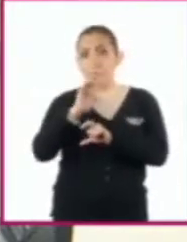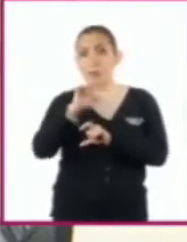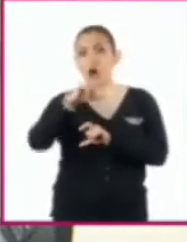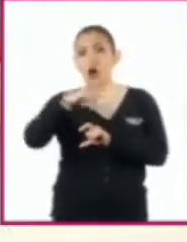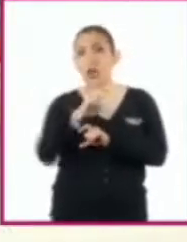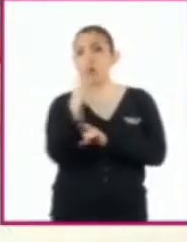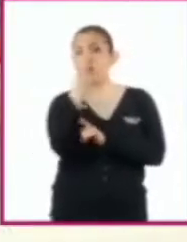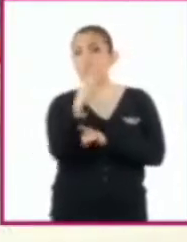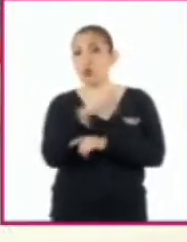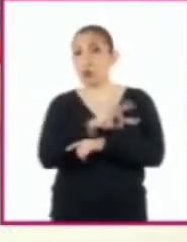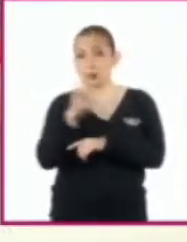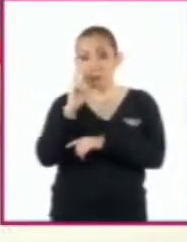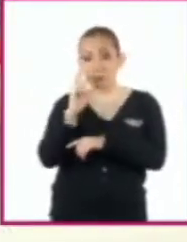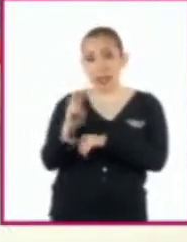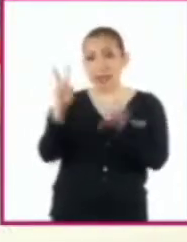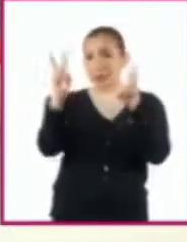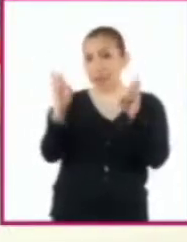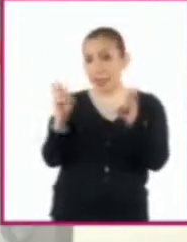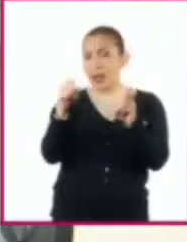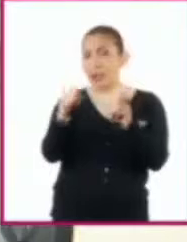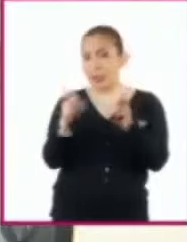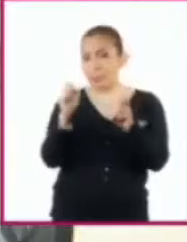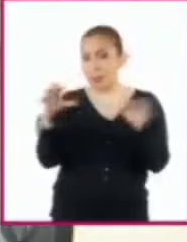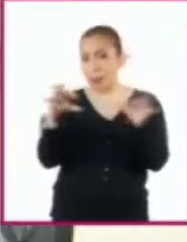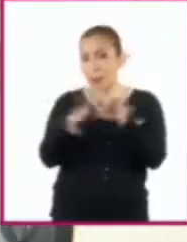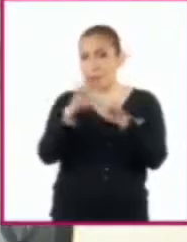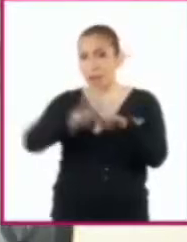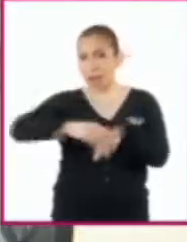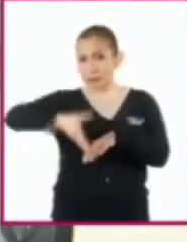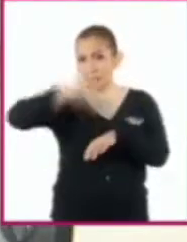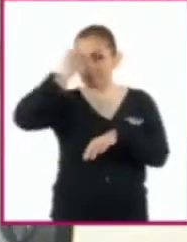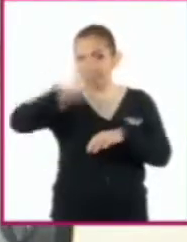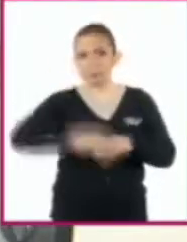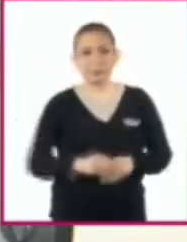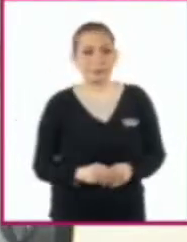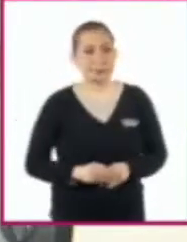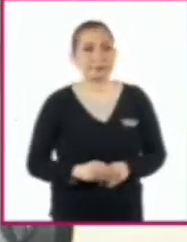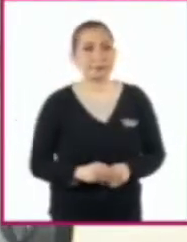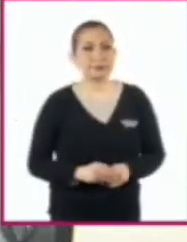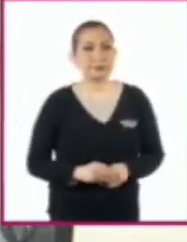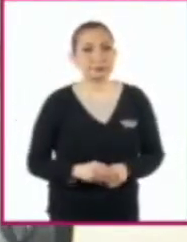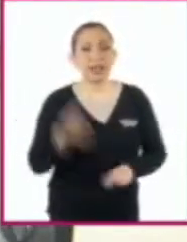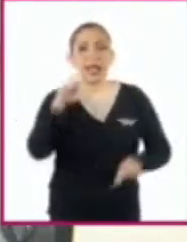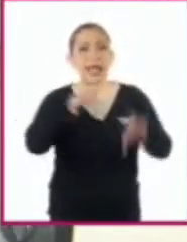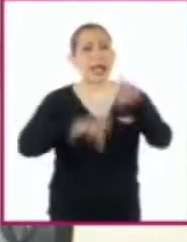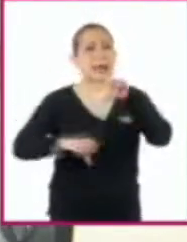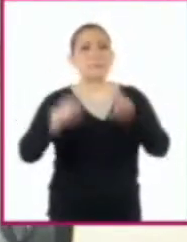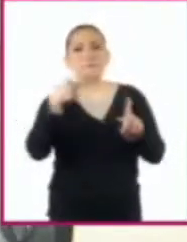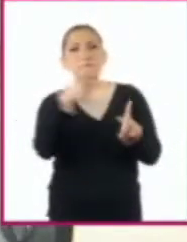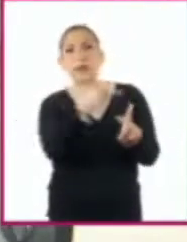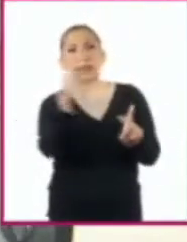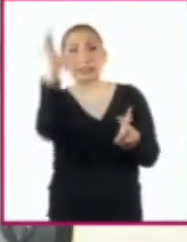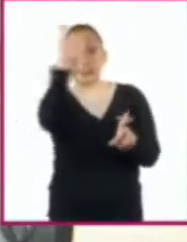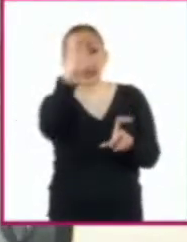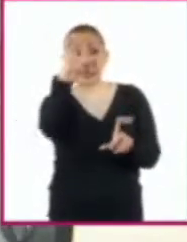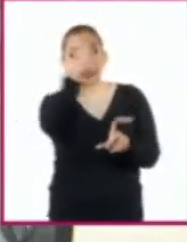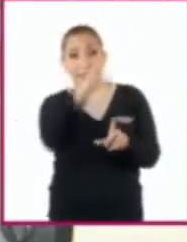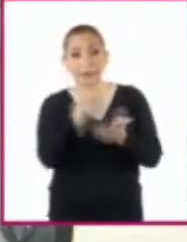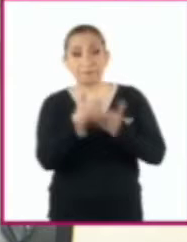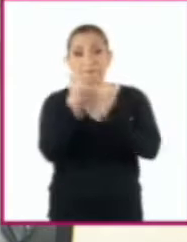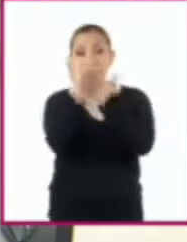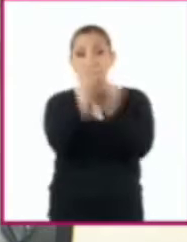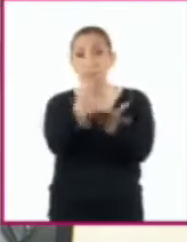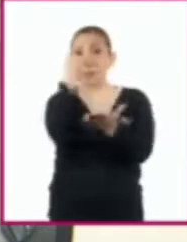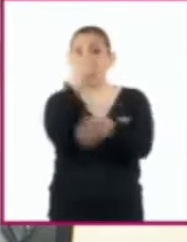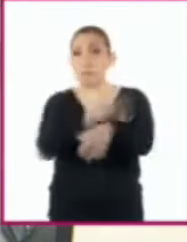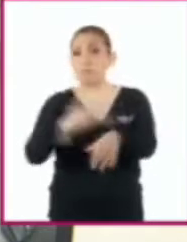1, donde pueden encontrar el tema y con ello mejorar el aprendizaje. La química es una ciencia que contribuye